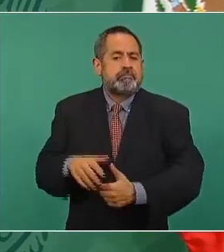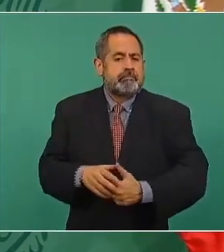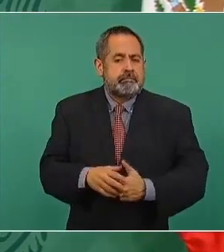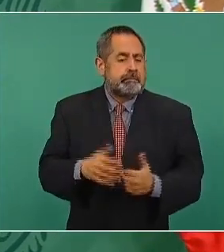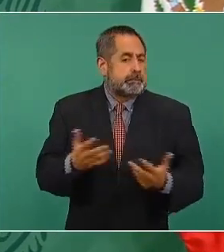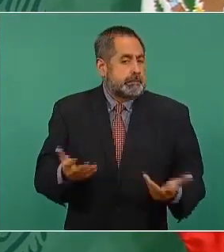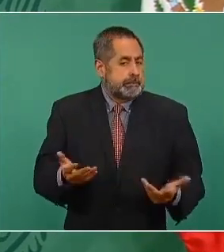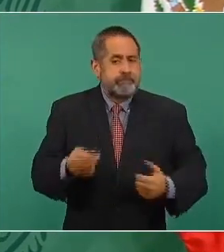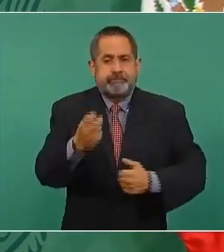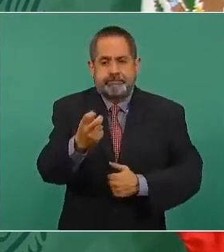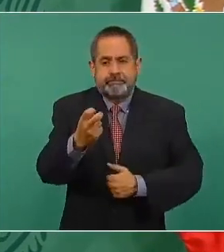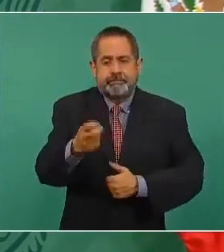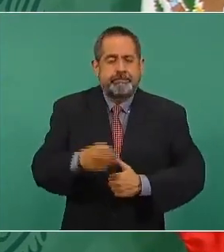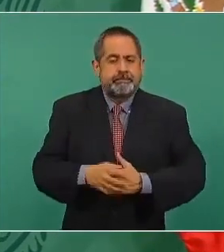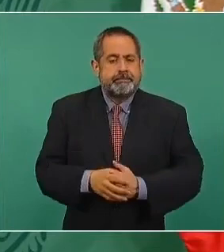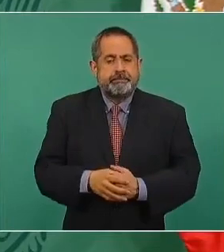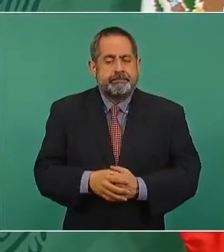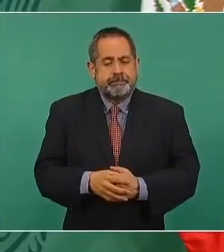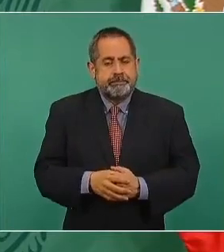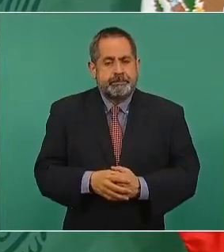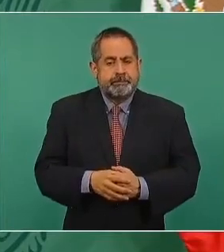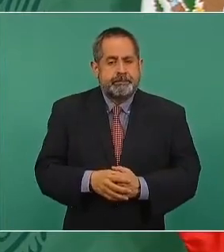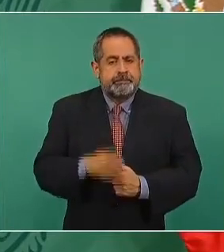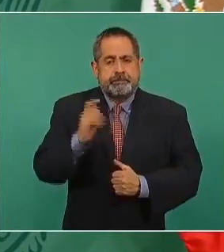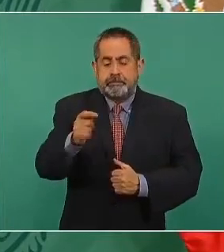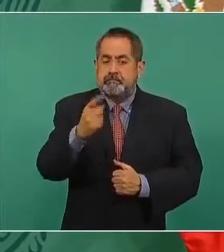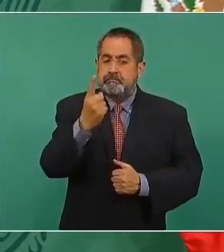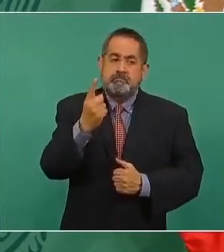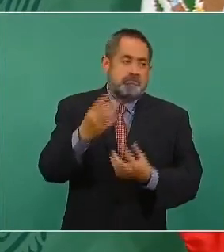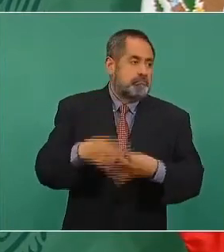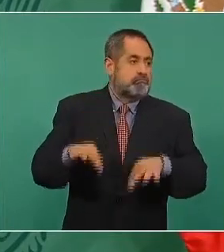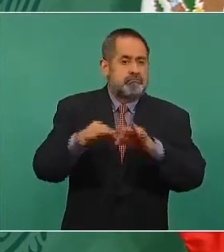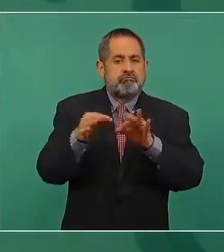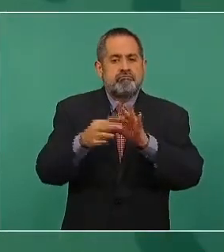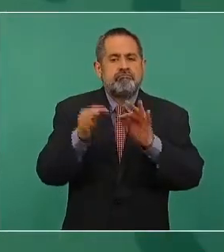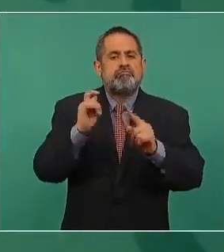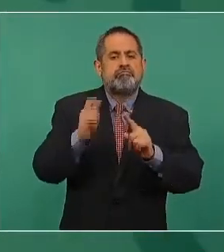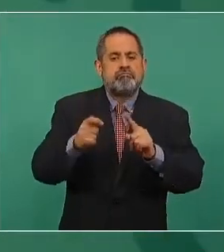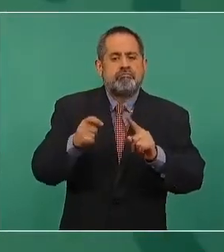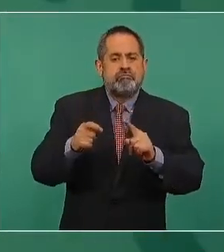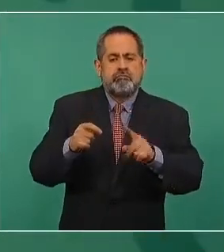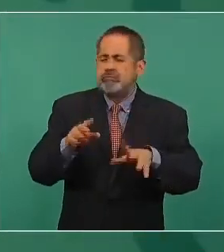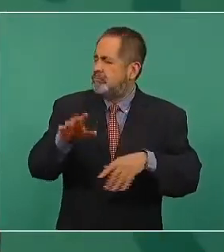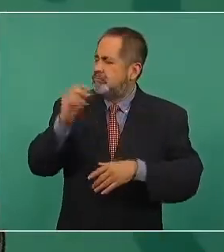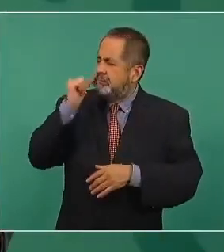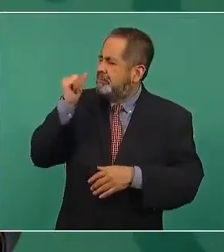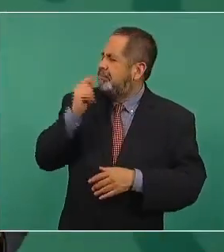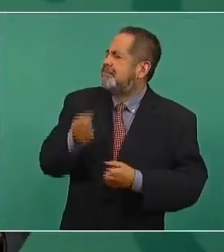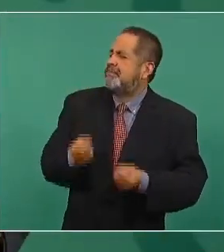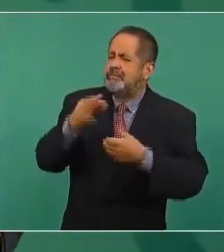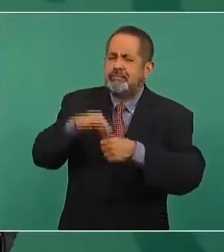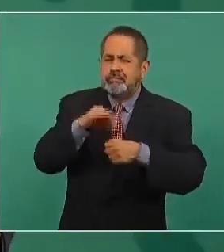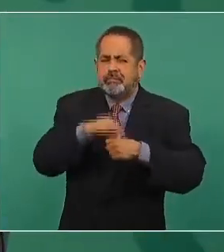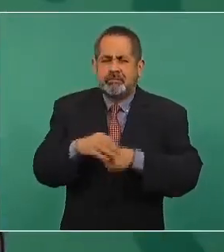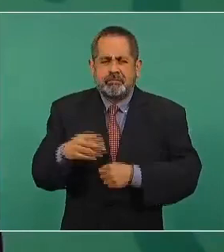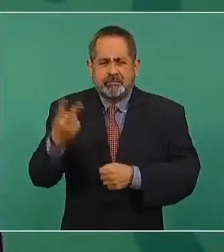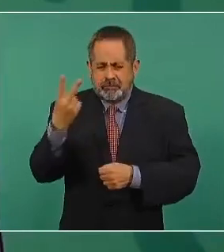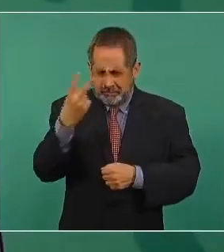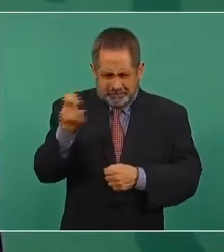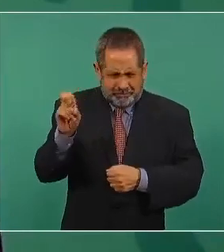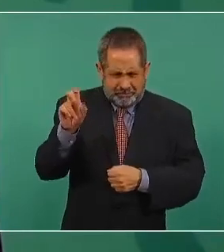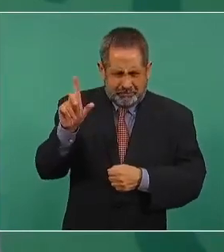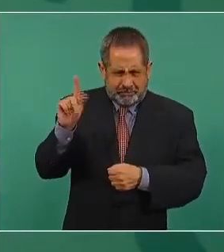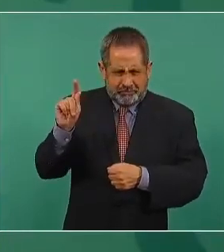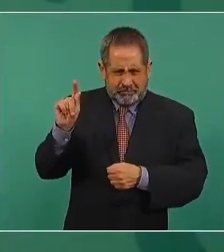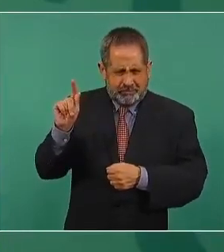De modo que fue muy importante lo de ayer. Creo que fueron